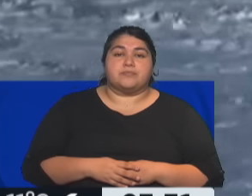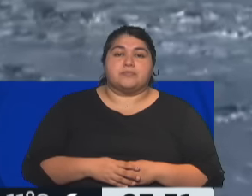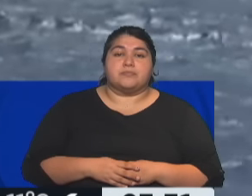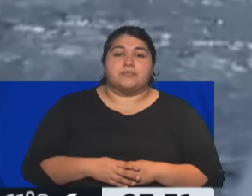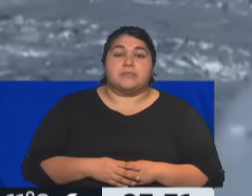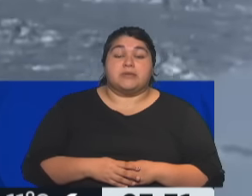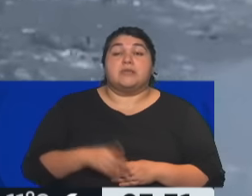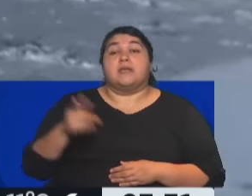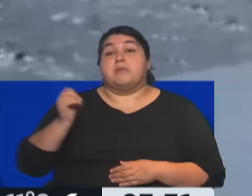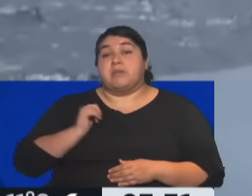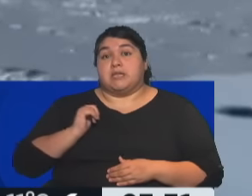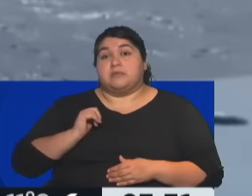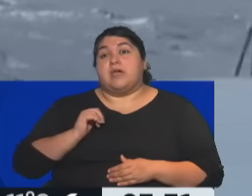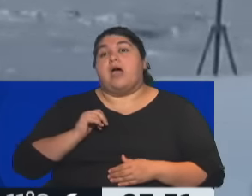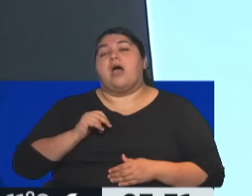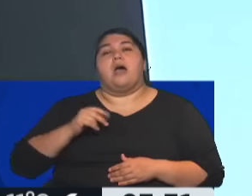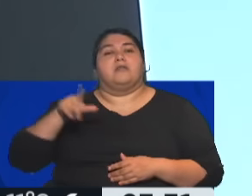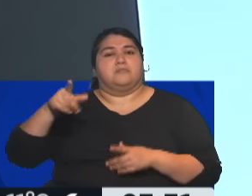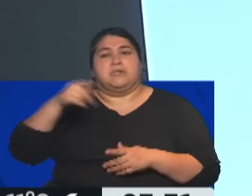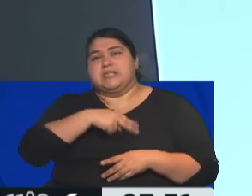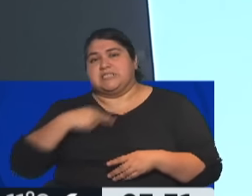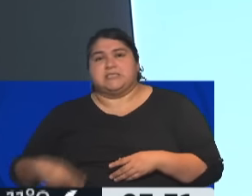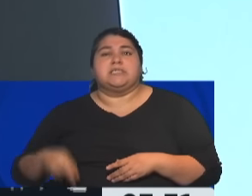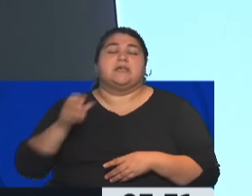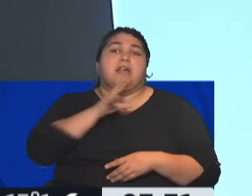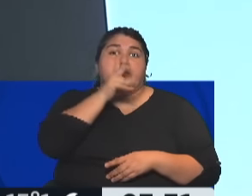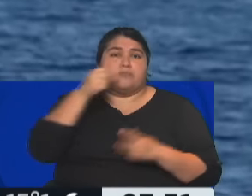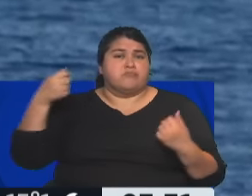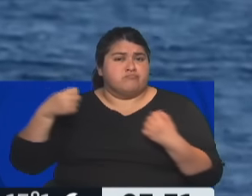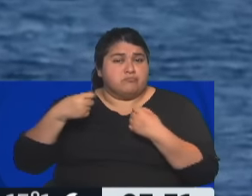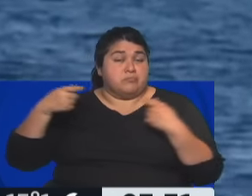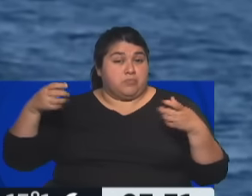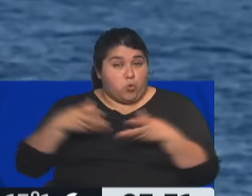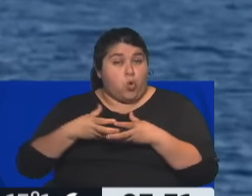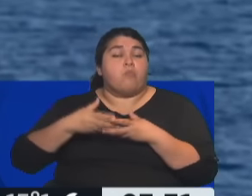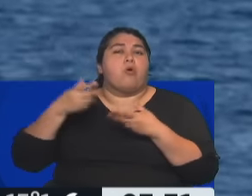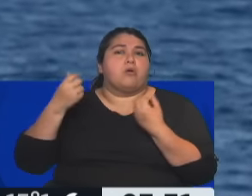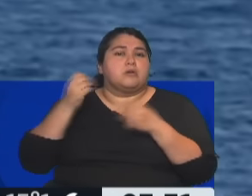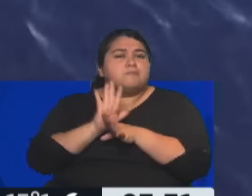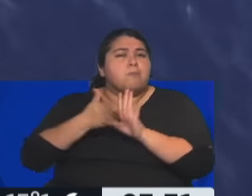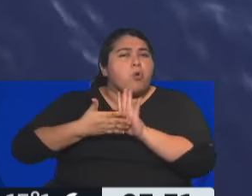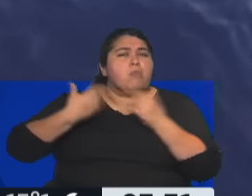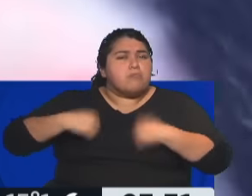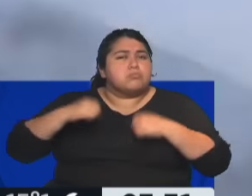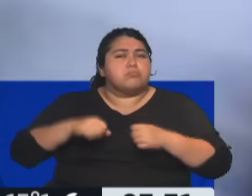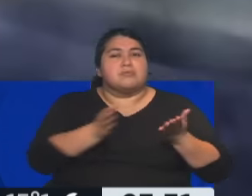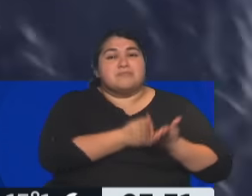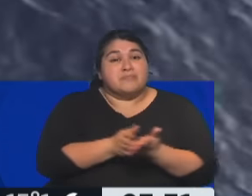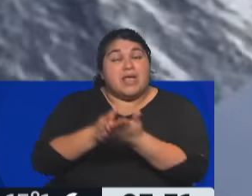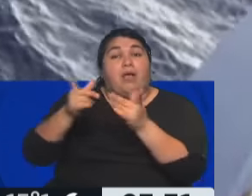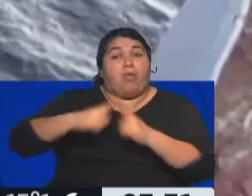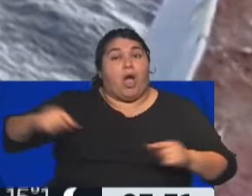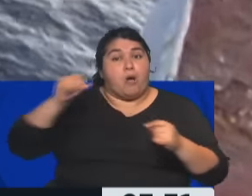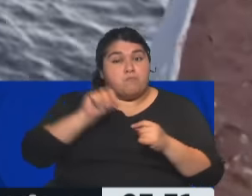El costado militar de la alianza Moscú-Beijing se manifiesta con ejercicios militares conjuntos como el que vienen realizando en el mar de Japón y que los